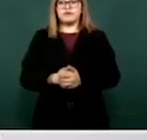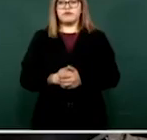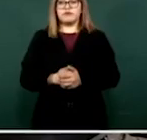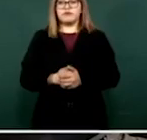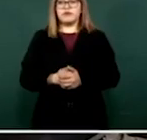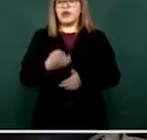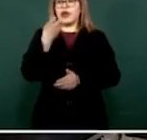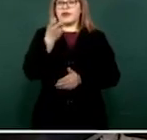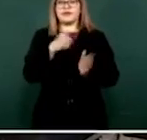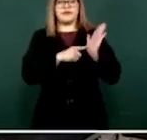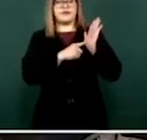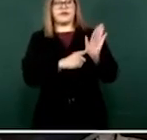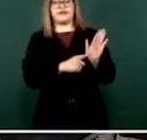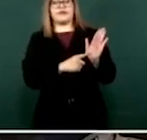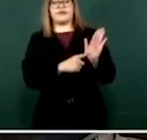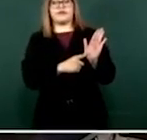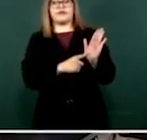Este es el dato.